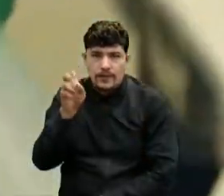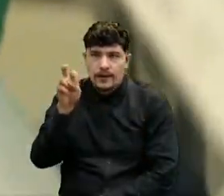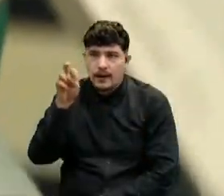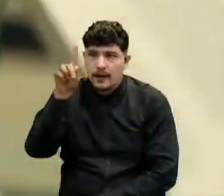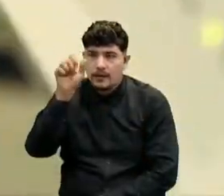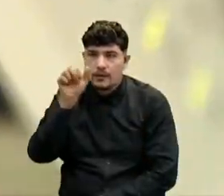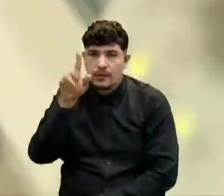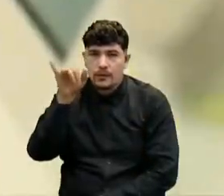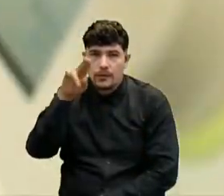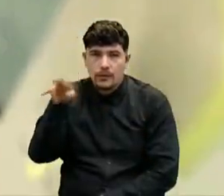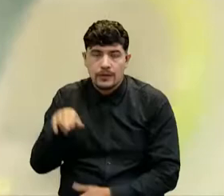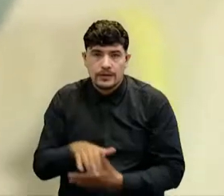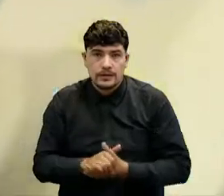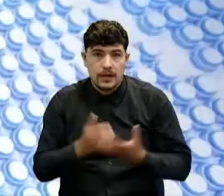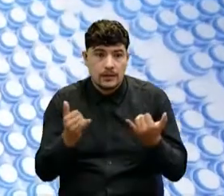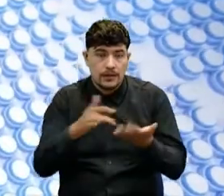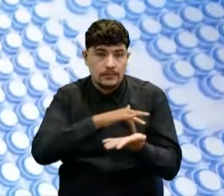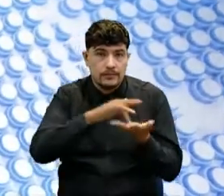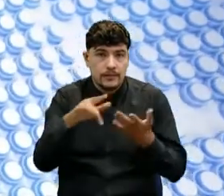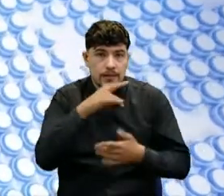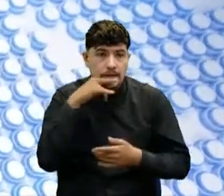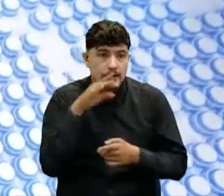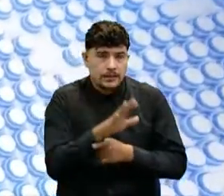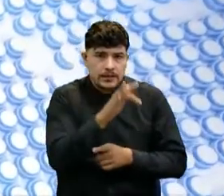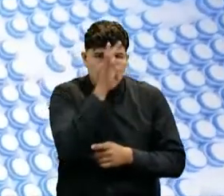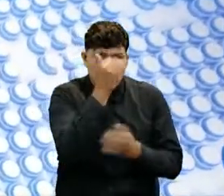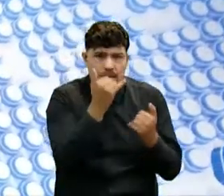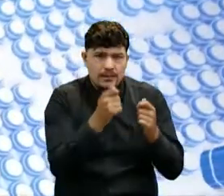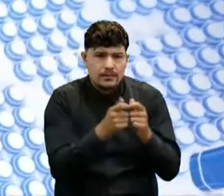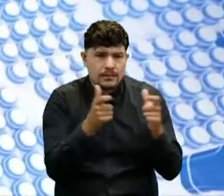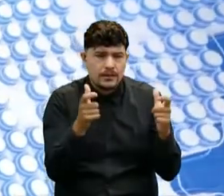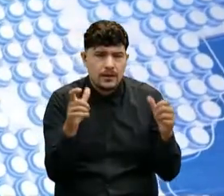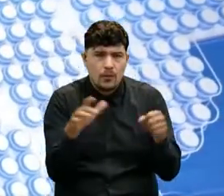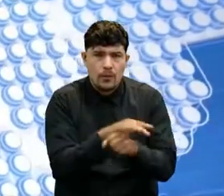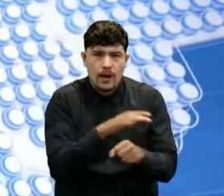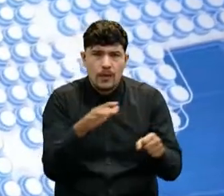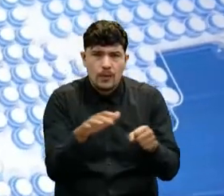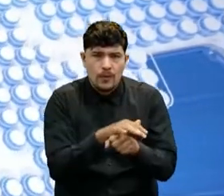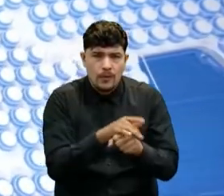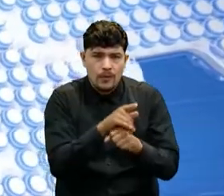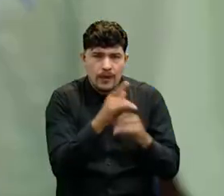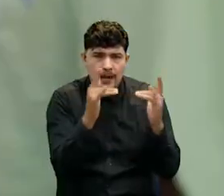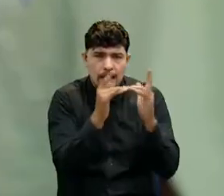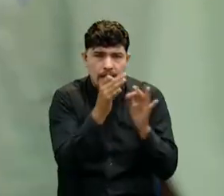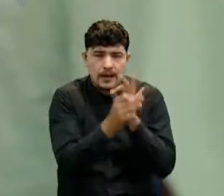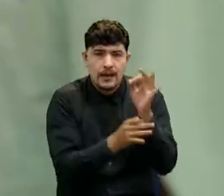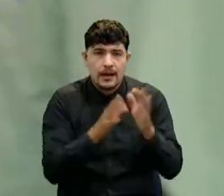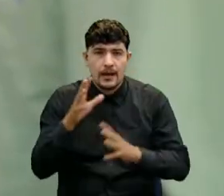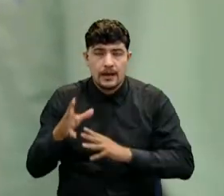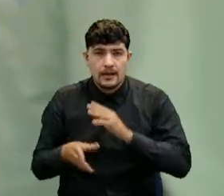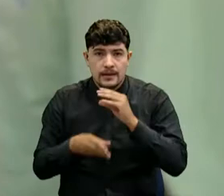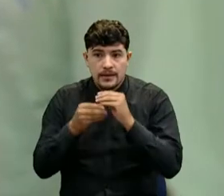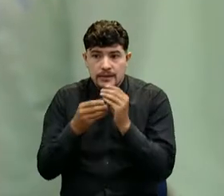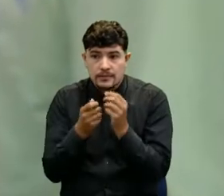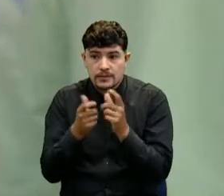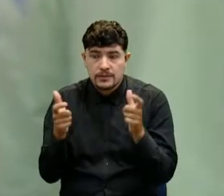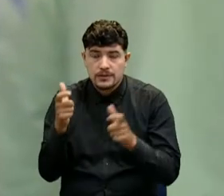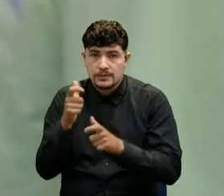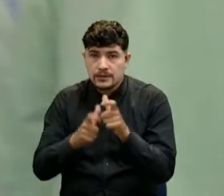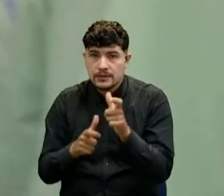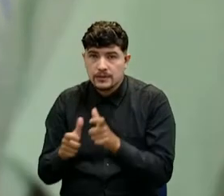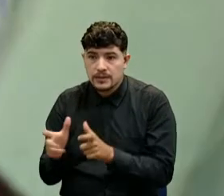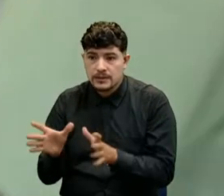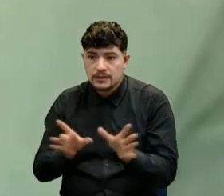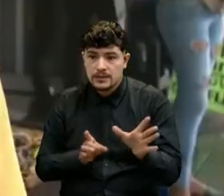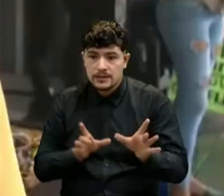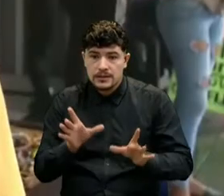Cúcuta. Ante la alerta roja hospitalaria en la ciudad por la alta ocupación de camas UCI de COVID-19 y el aumento vertiginoso de contagiados de